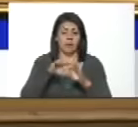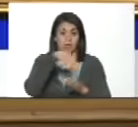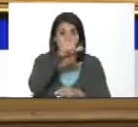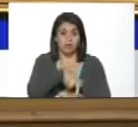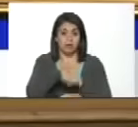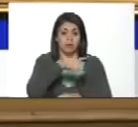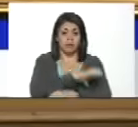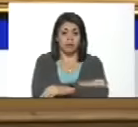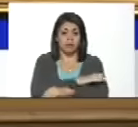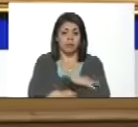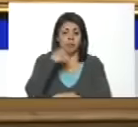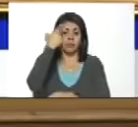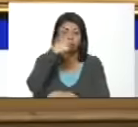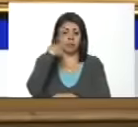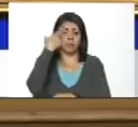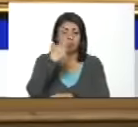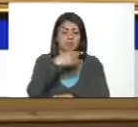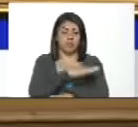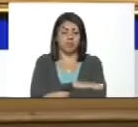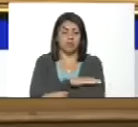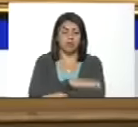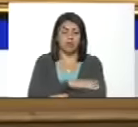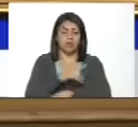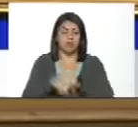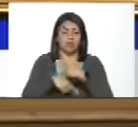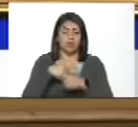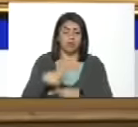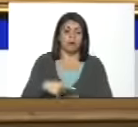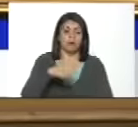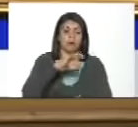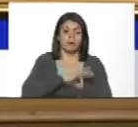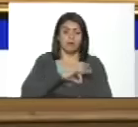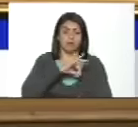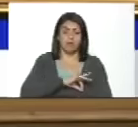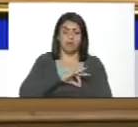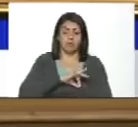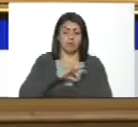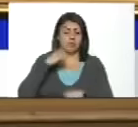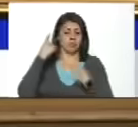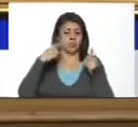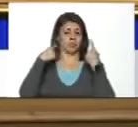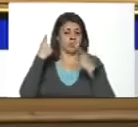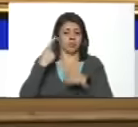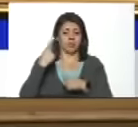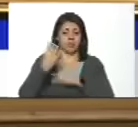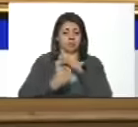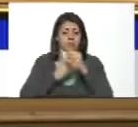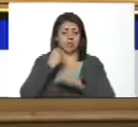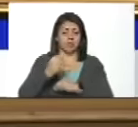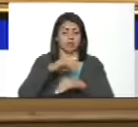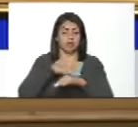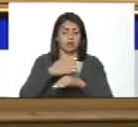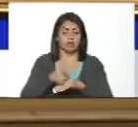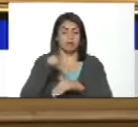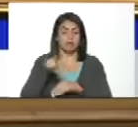fascista, de que un racista, de que un sociópata que se atreva